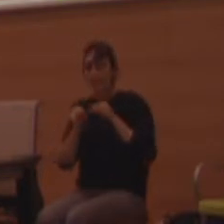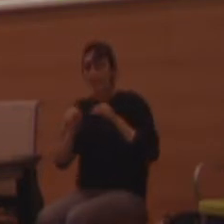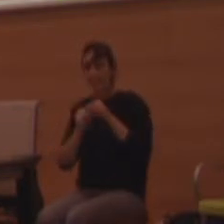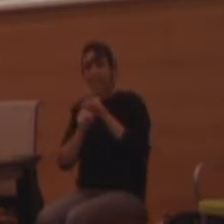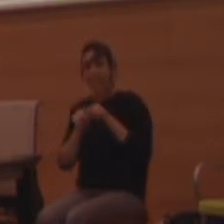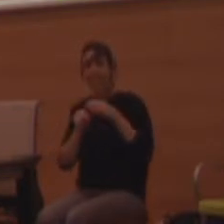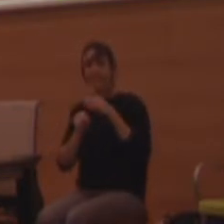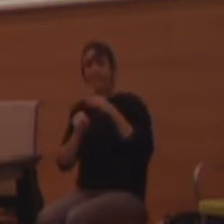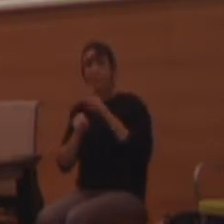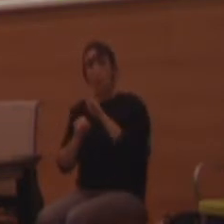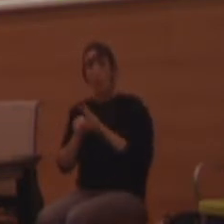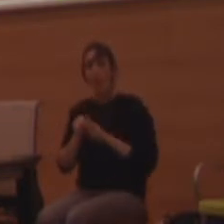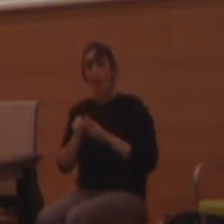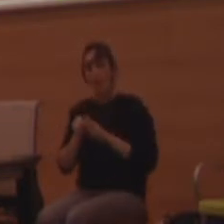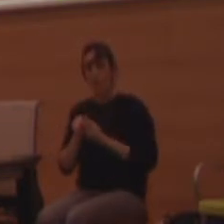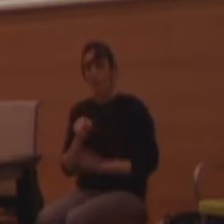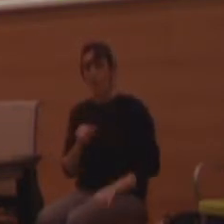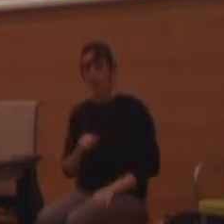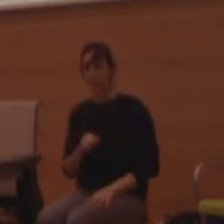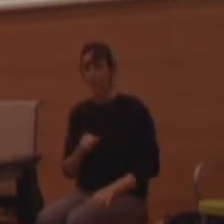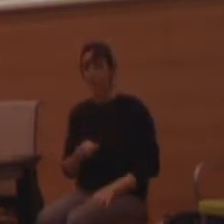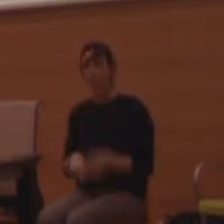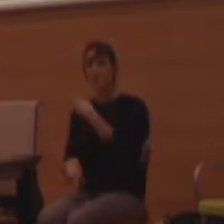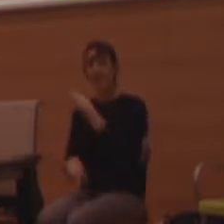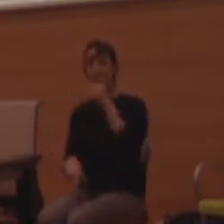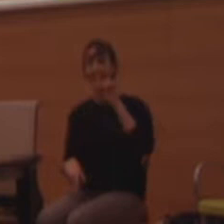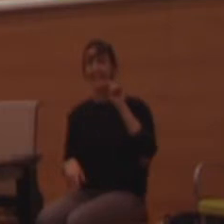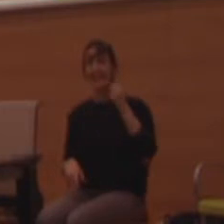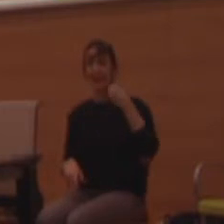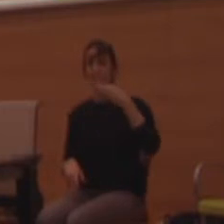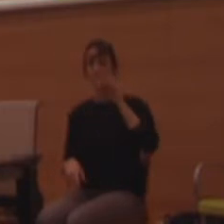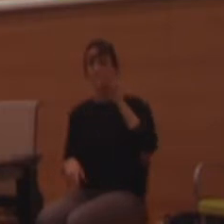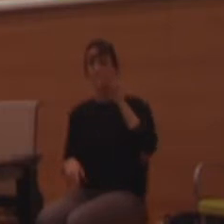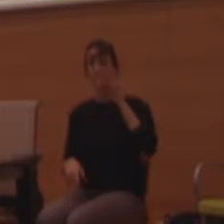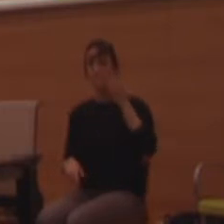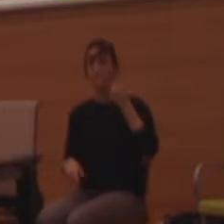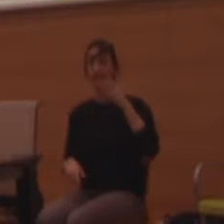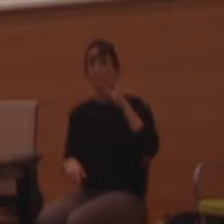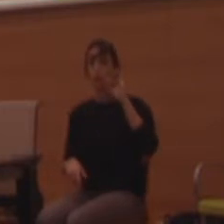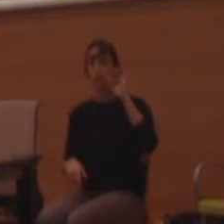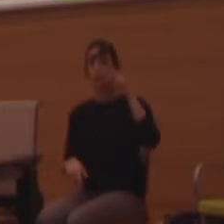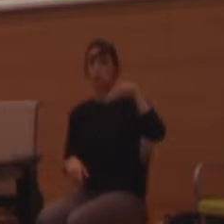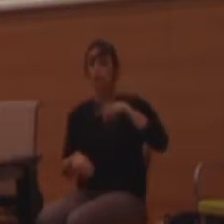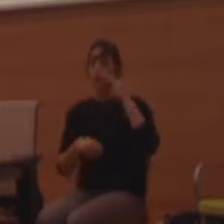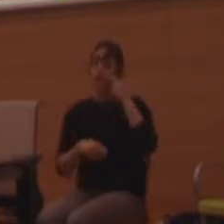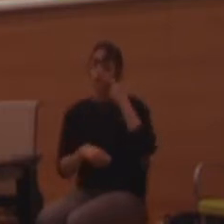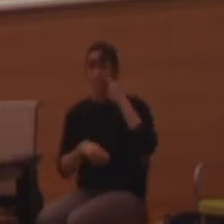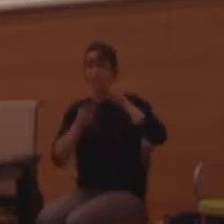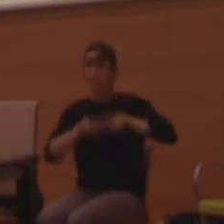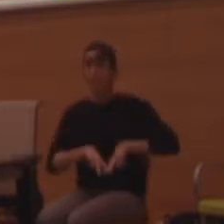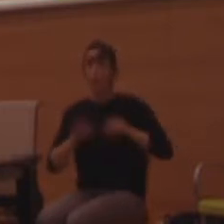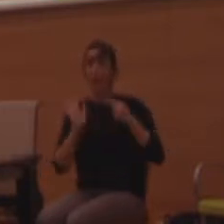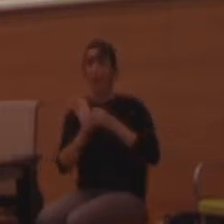pues viene el diapasón, vamos a explorar en 5 puntos. Maleolo interno,